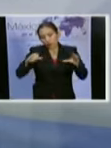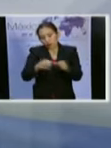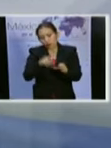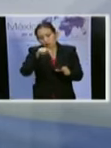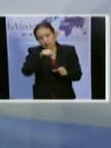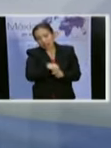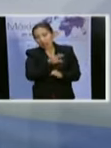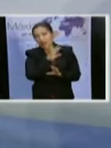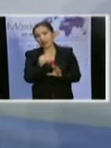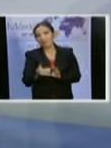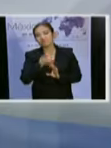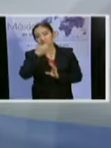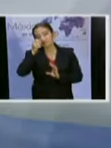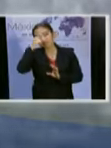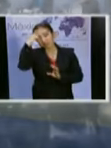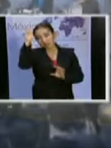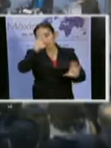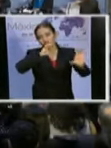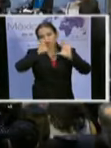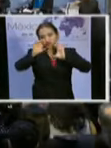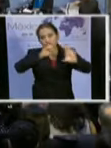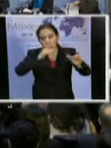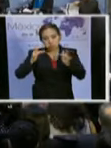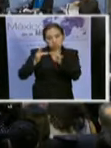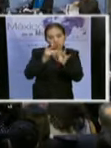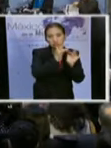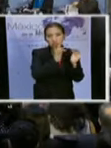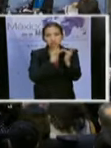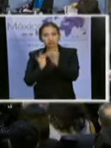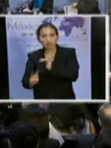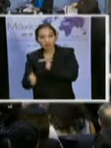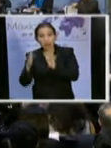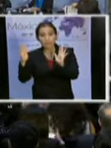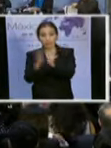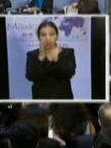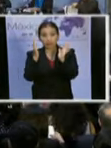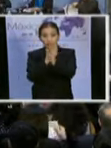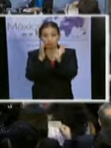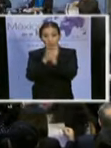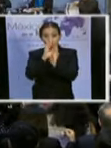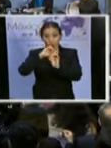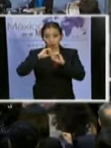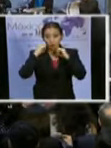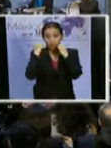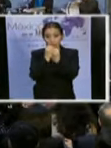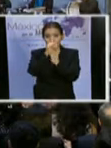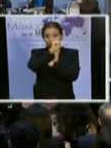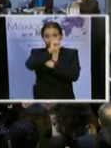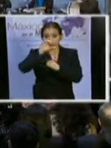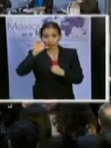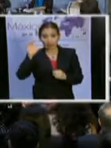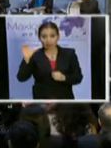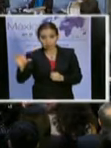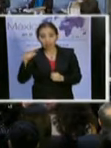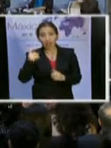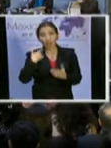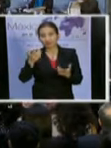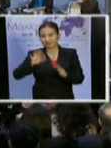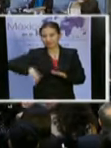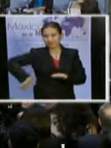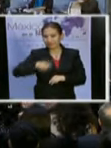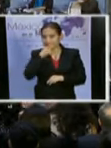es muy fácil comunicarnos entre nosotros, la participación de las organizaciones de la sociedad civil, les